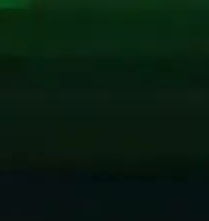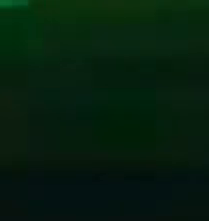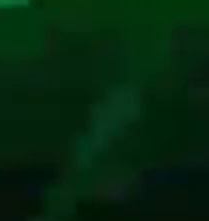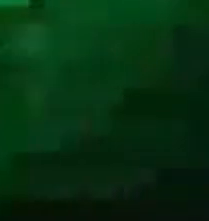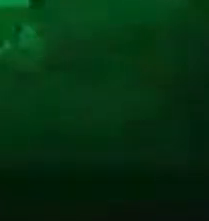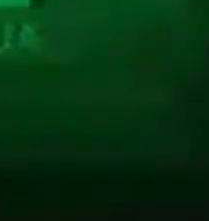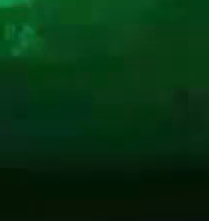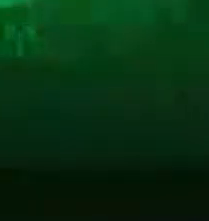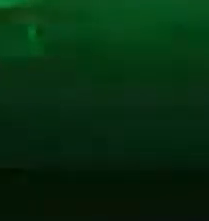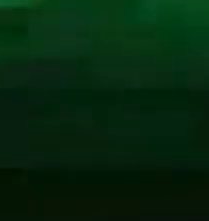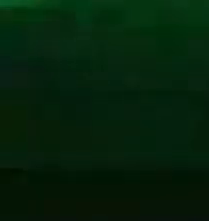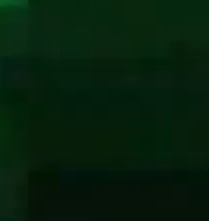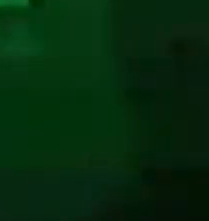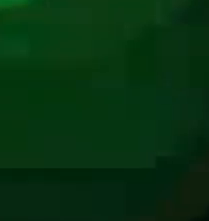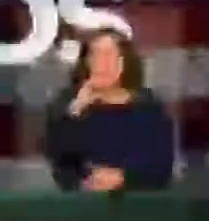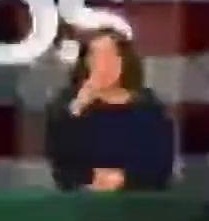11 de septiembre.